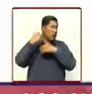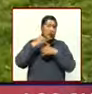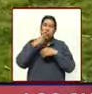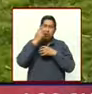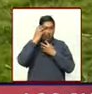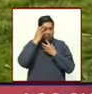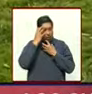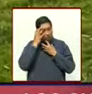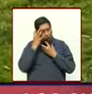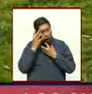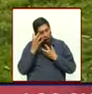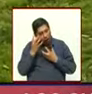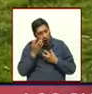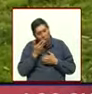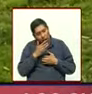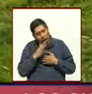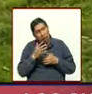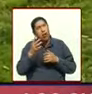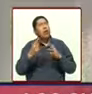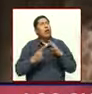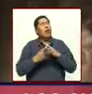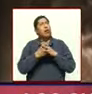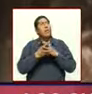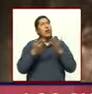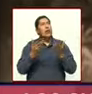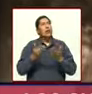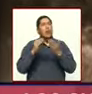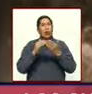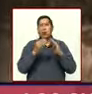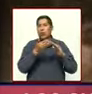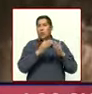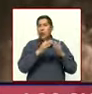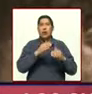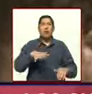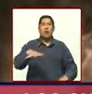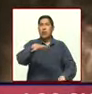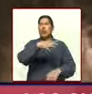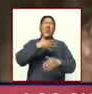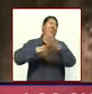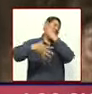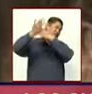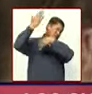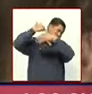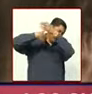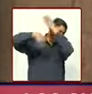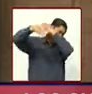leproso. Esta enfermedad ha aparecido aquí en la comunidad de Lazareto y pues